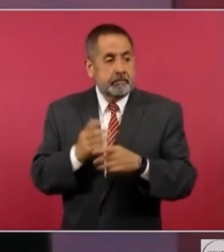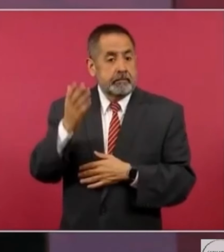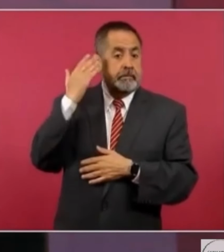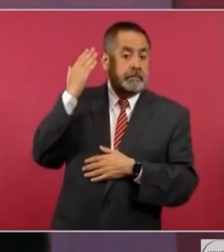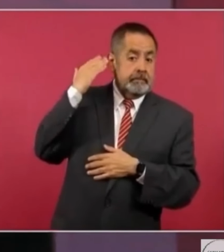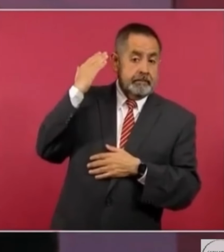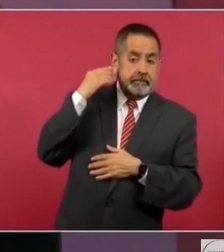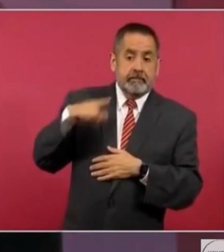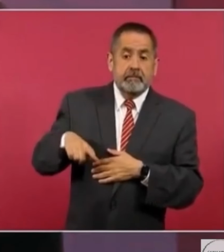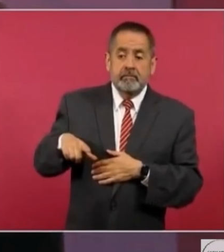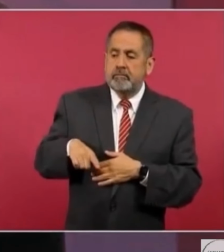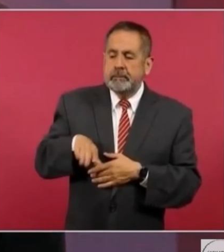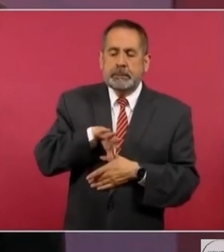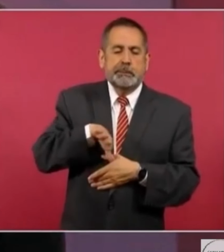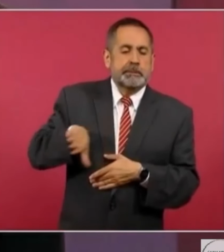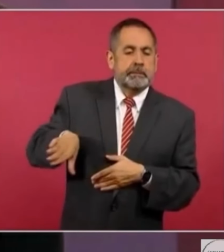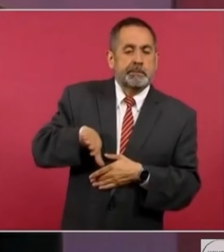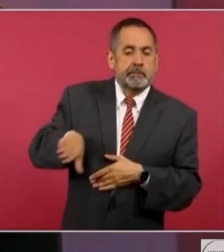querían